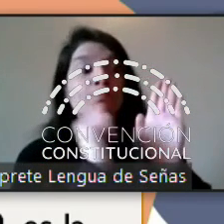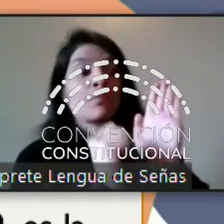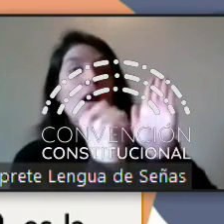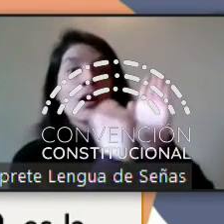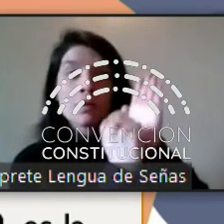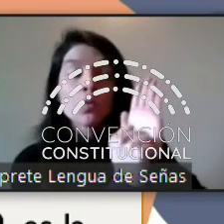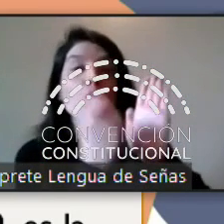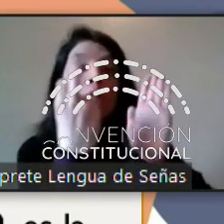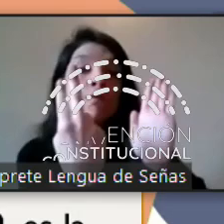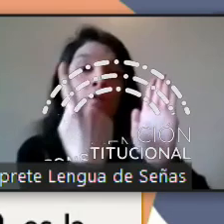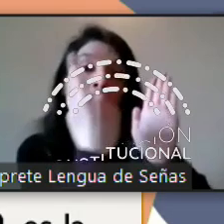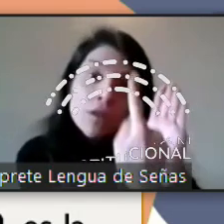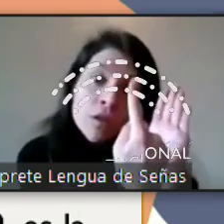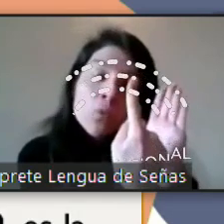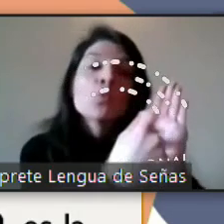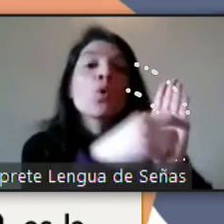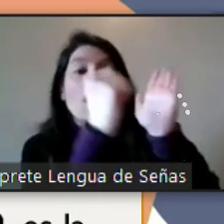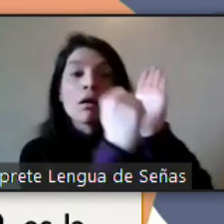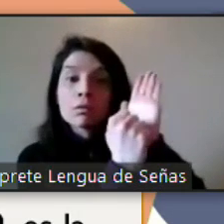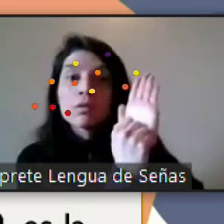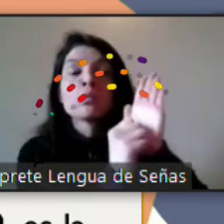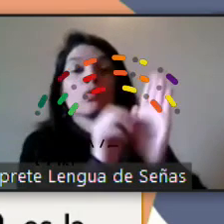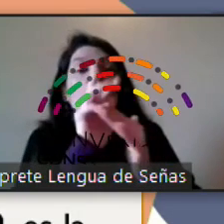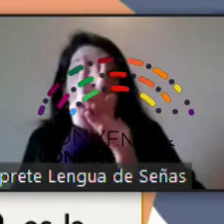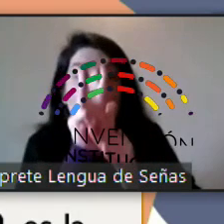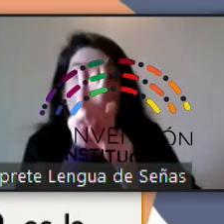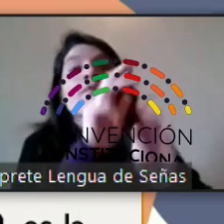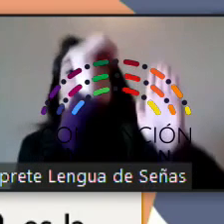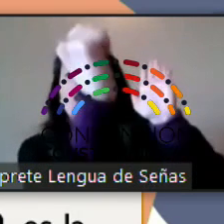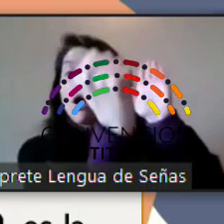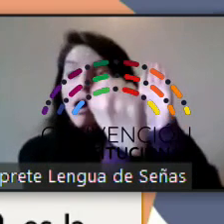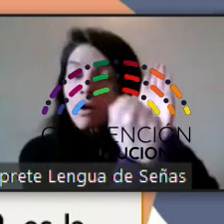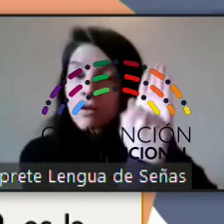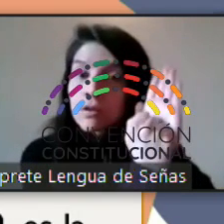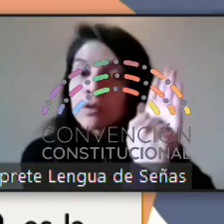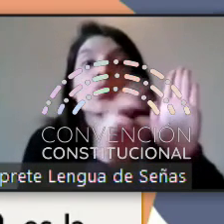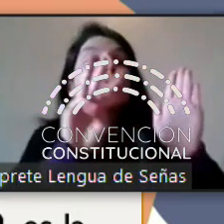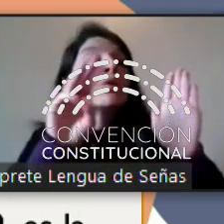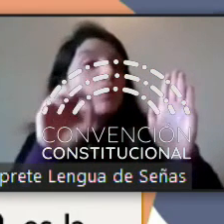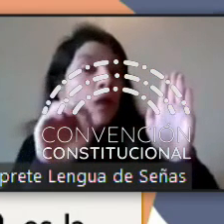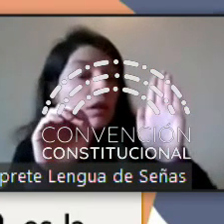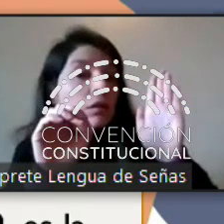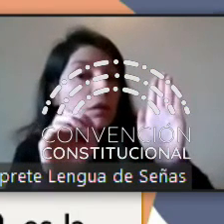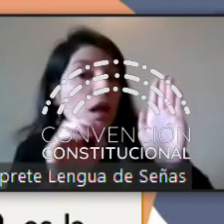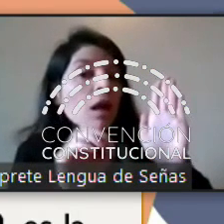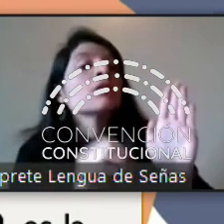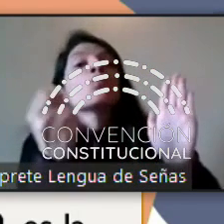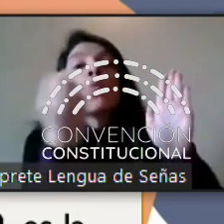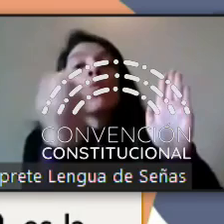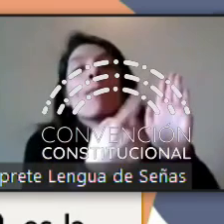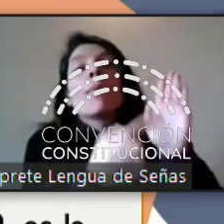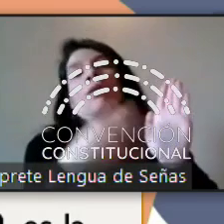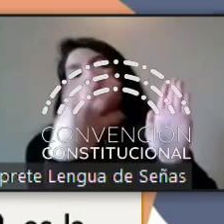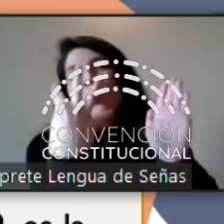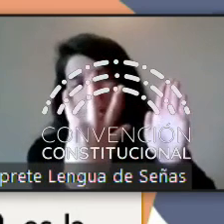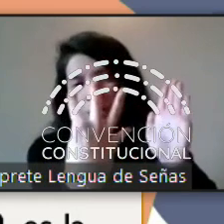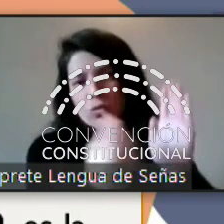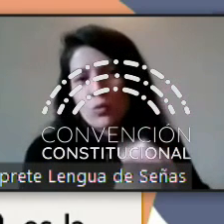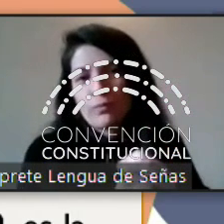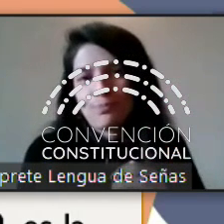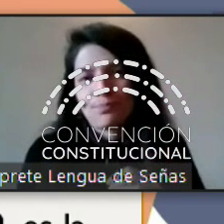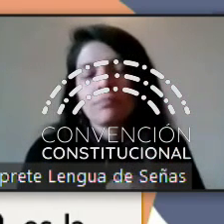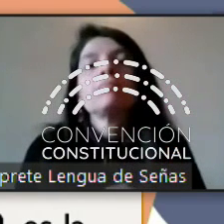en el artículo 9, en el artículo 30, en el numeral 4.